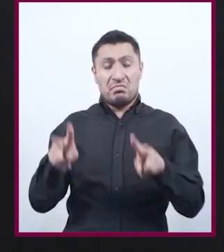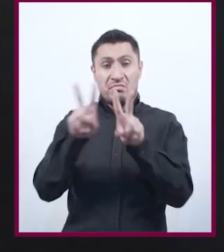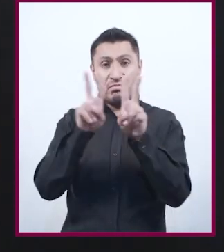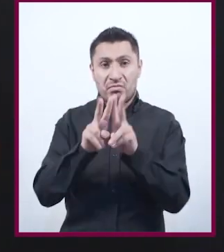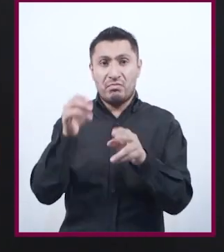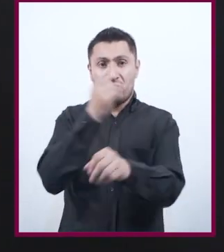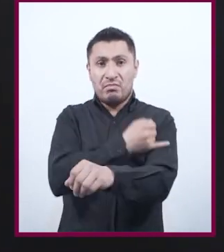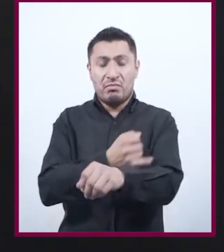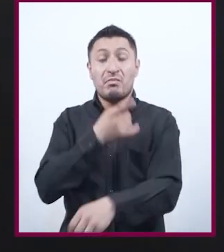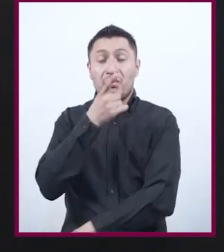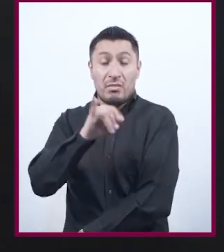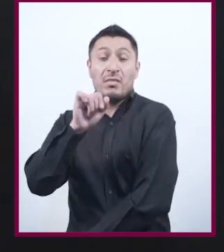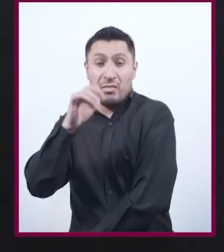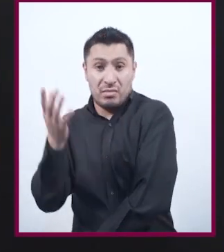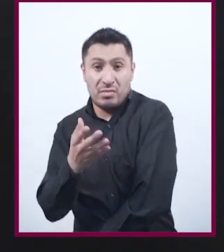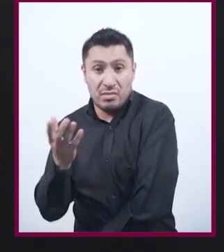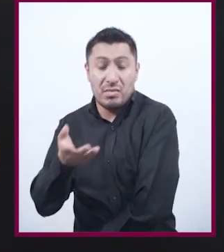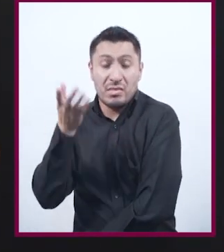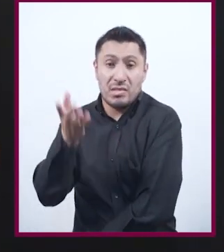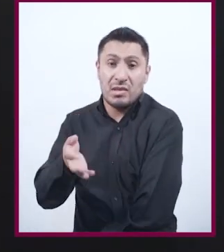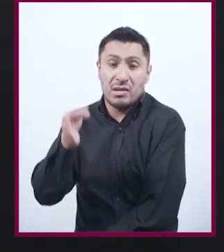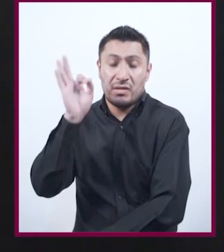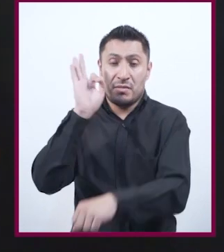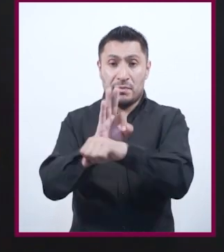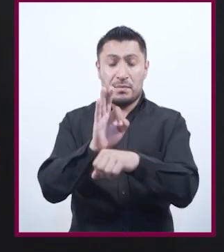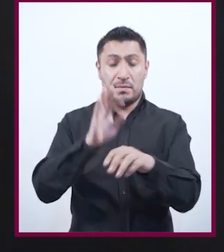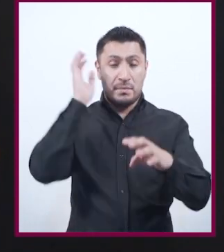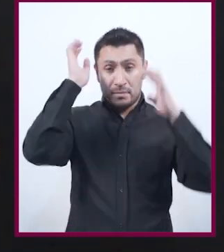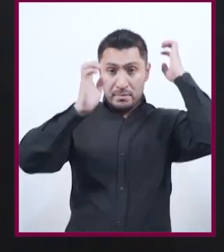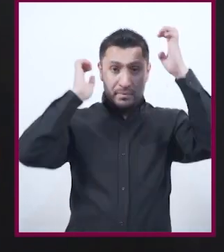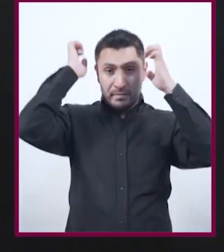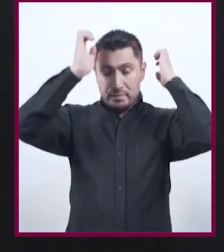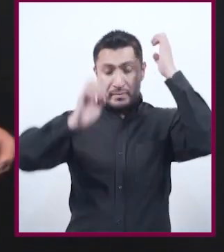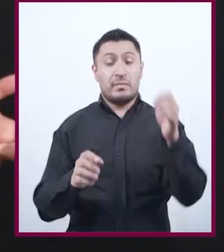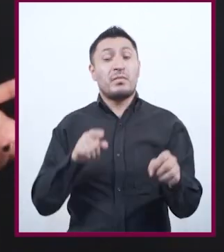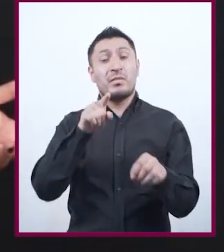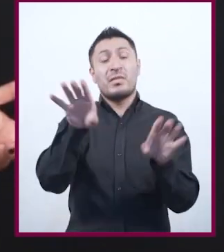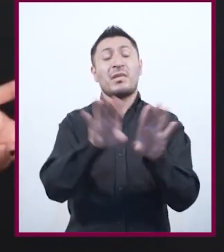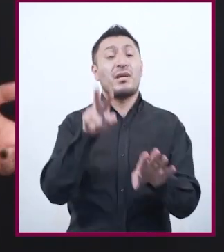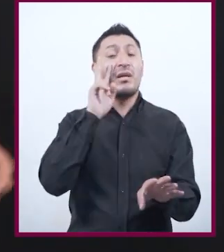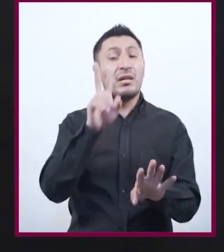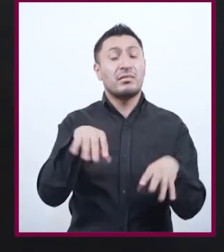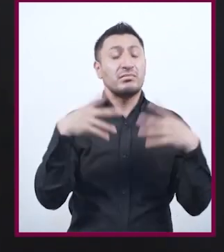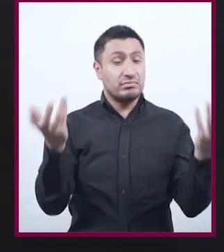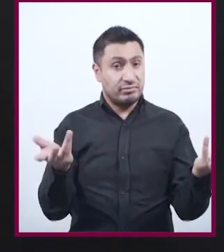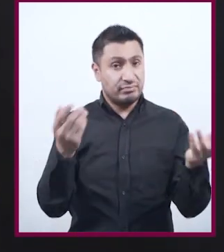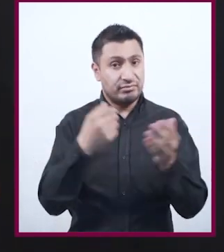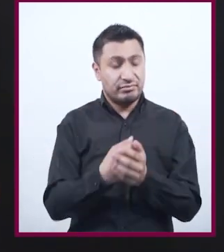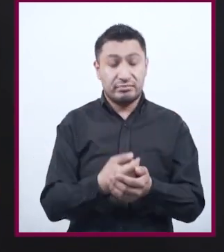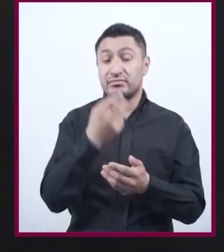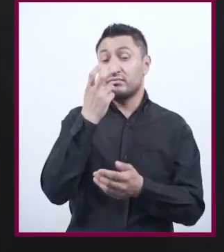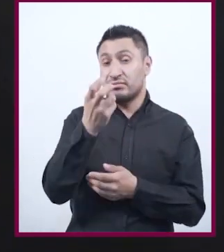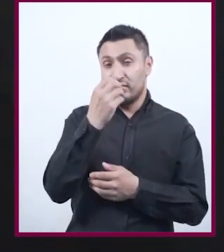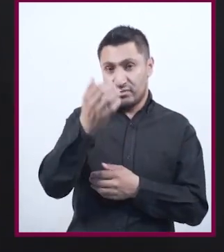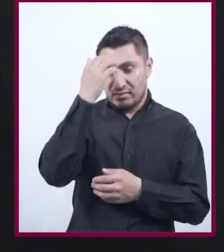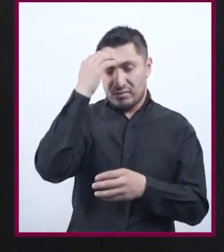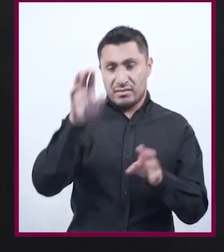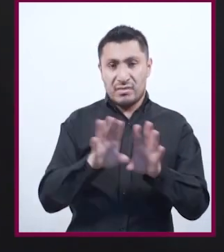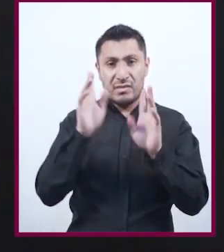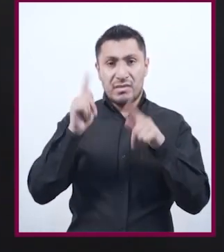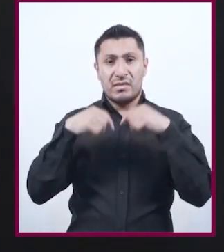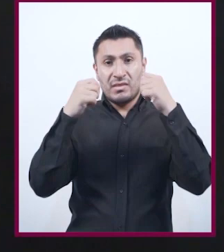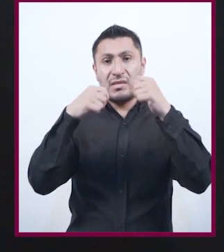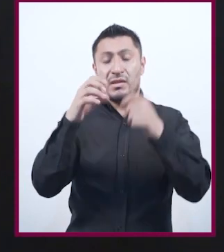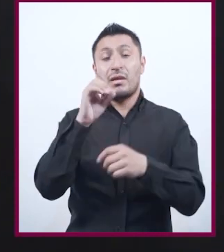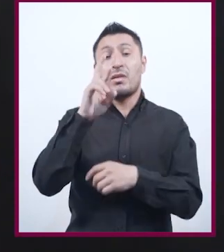Iztapalapa aseguran que sí lo hizo y hasta pidió que se protegiera el evento. ¿Qué te parece? Esto se conoce